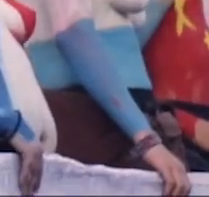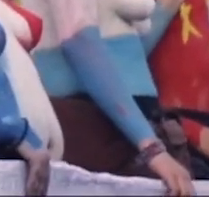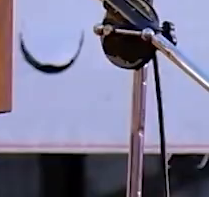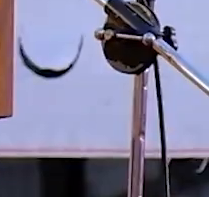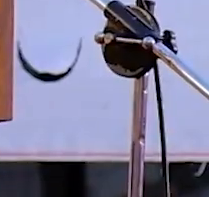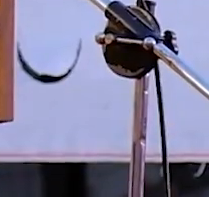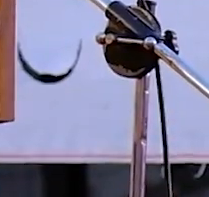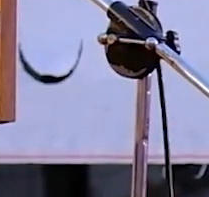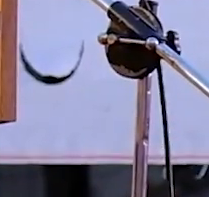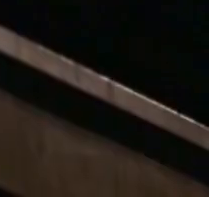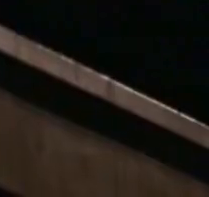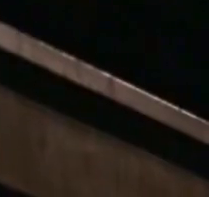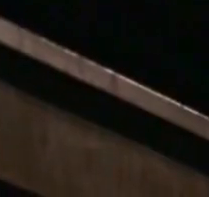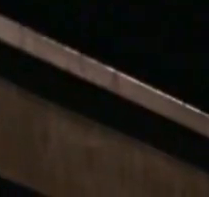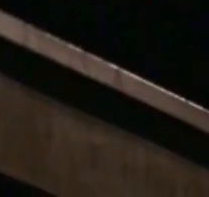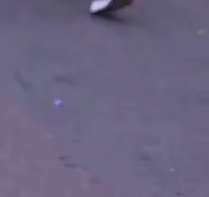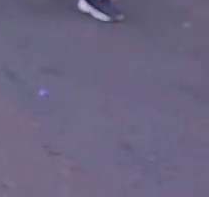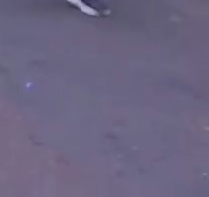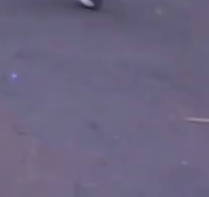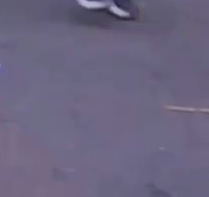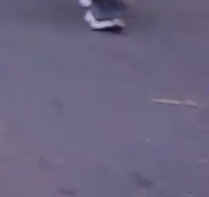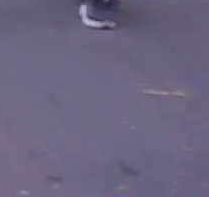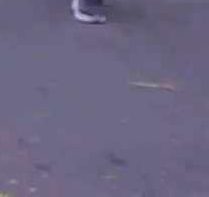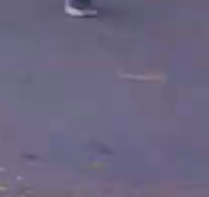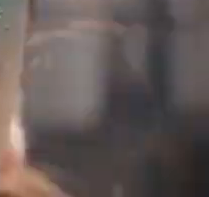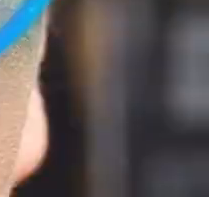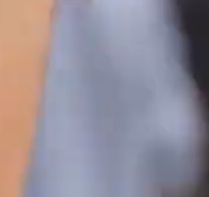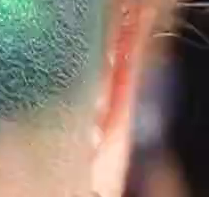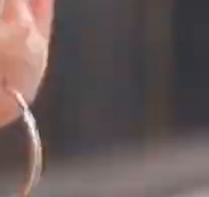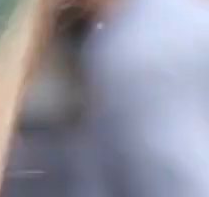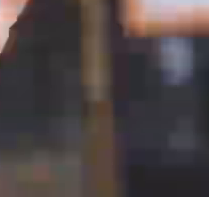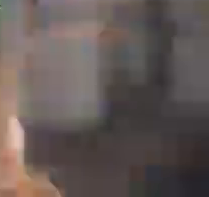y tenemos que venir en las clases